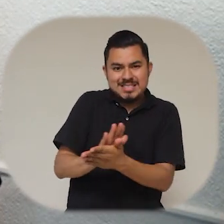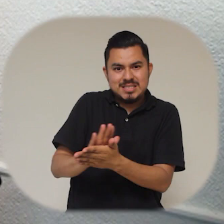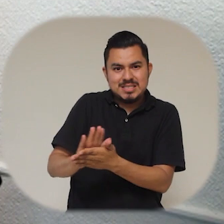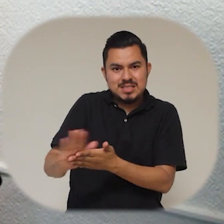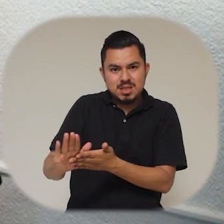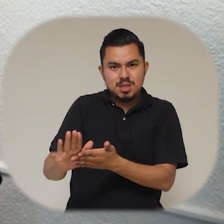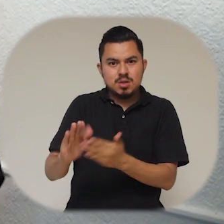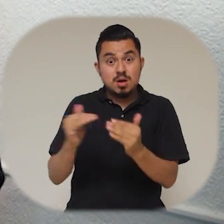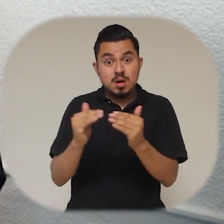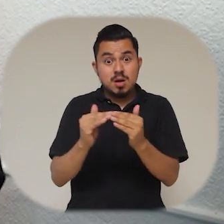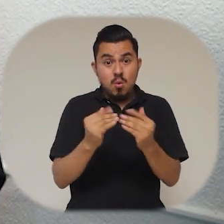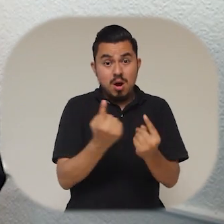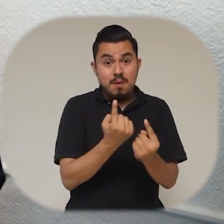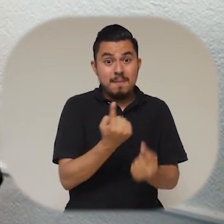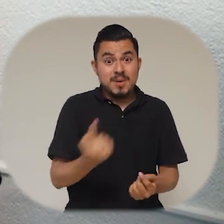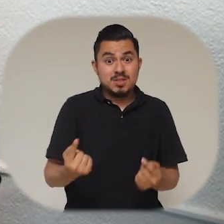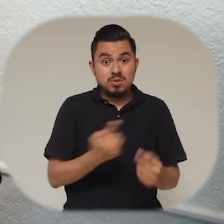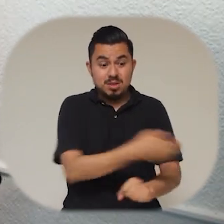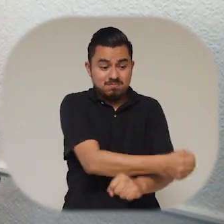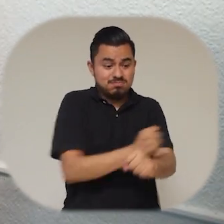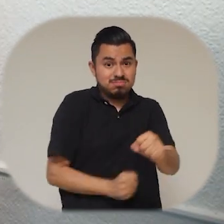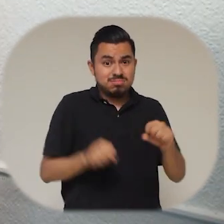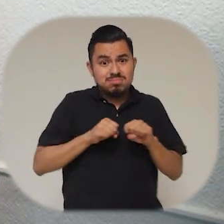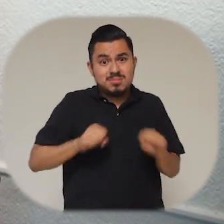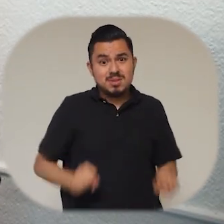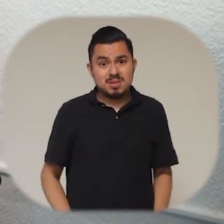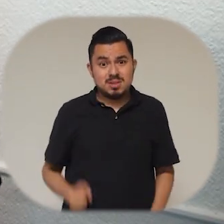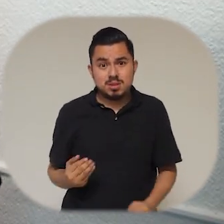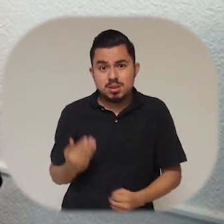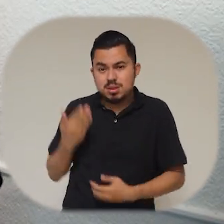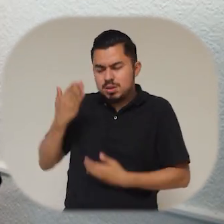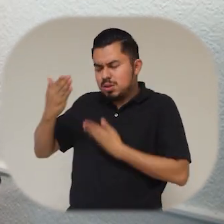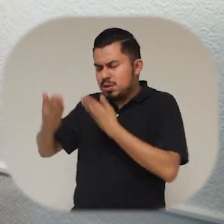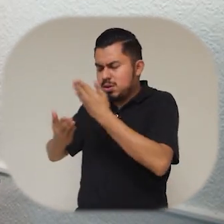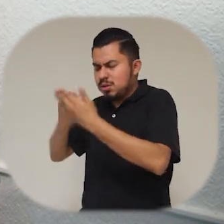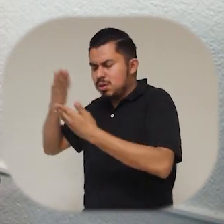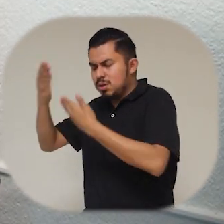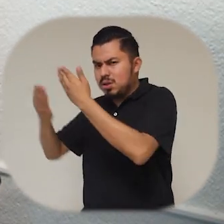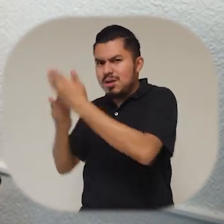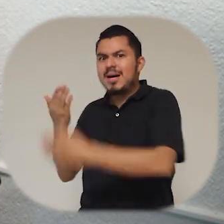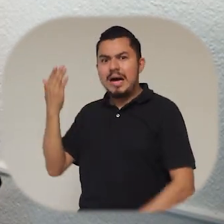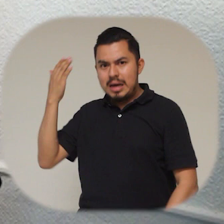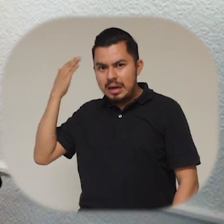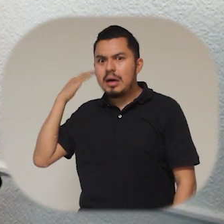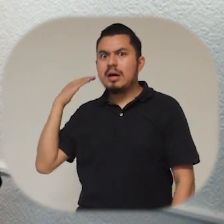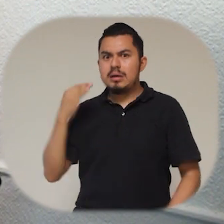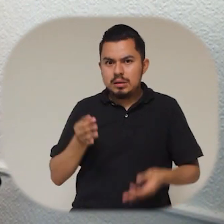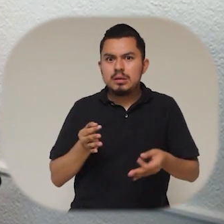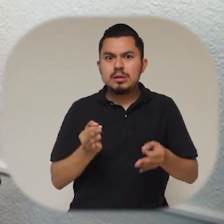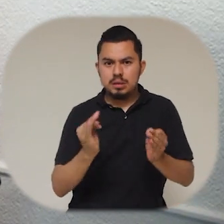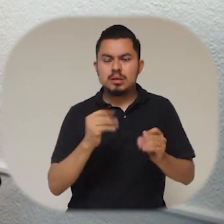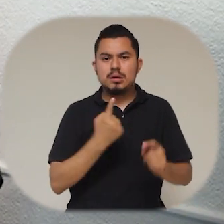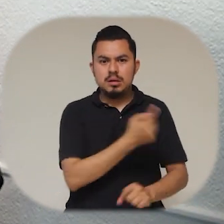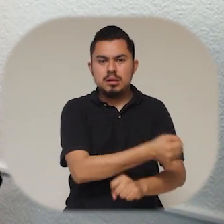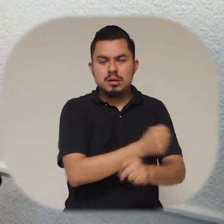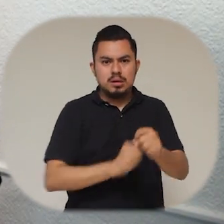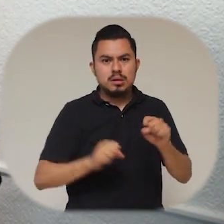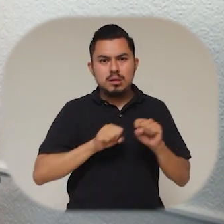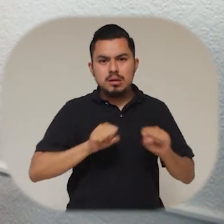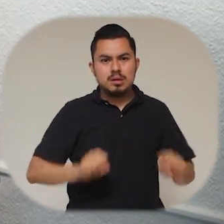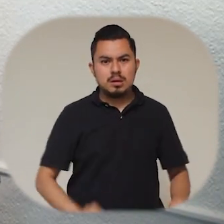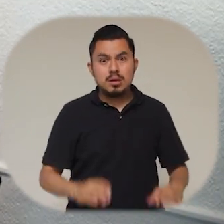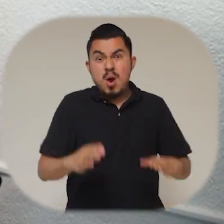sentido. Así eran los sacerdotes. Y por eso es que los sacerdotes, como eran representantes del pueblo, tenían un gran poder